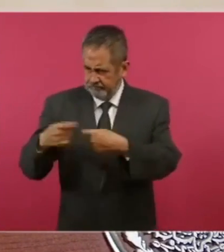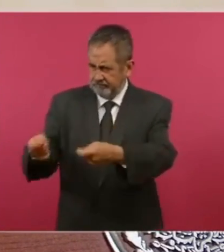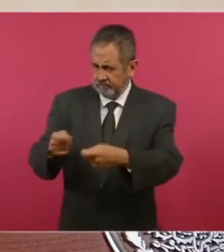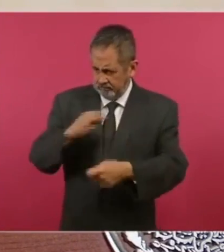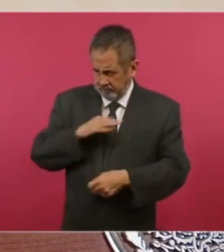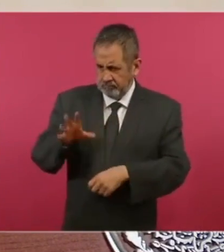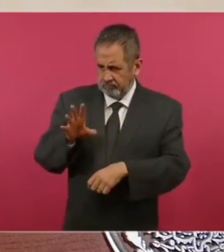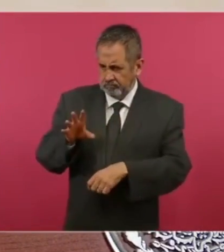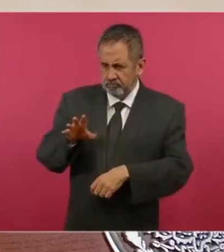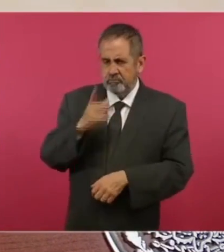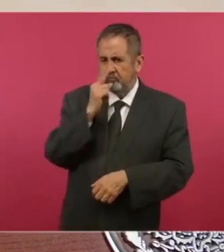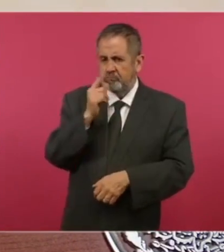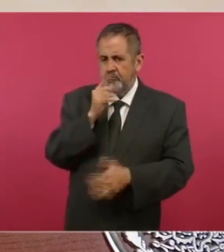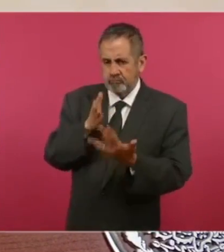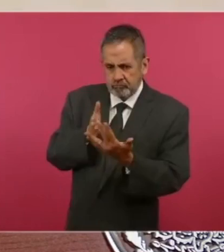policías.